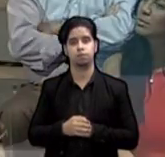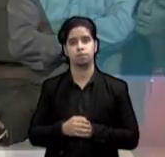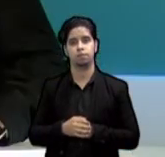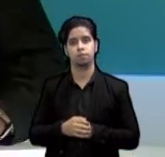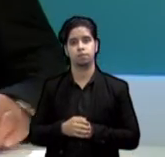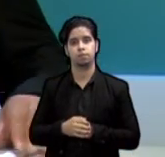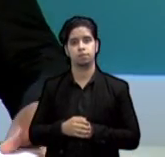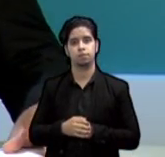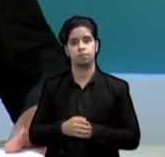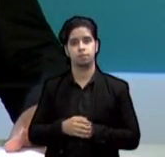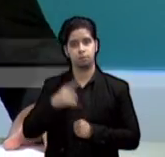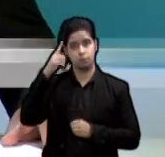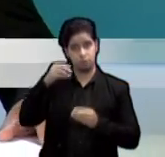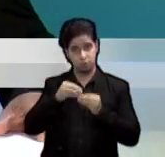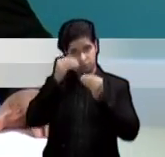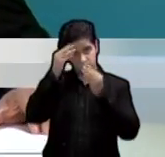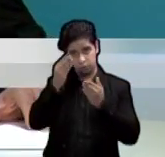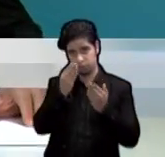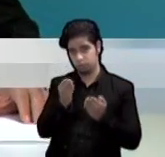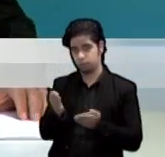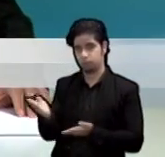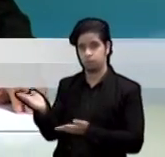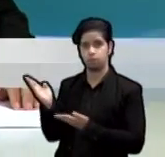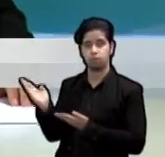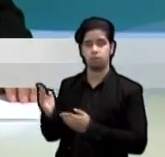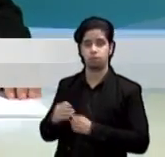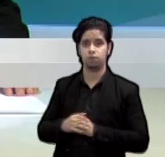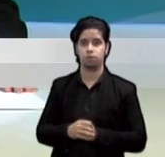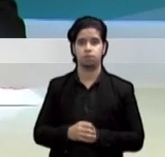informa. Para ver estas y otras noticias, visita nuestra página